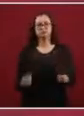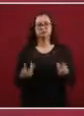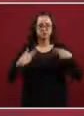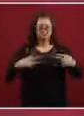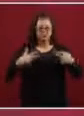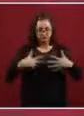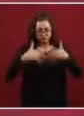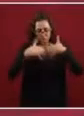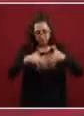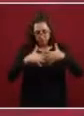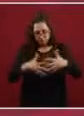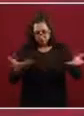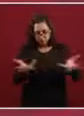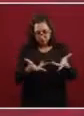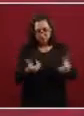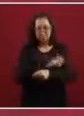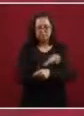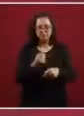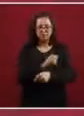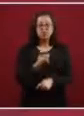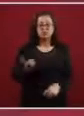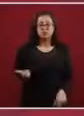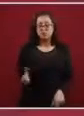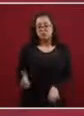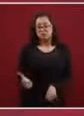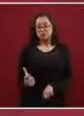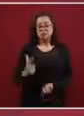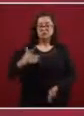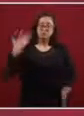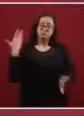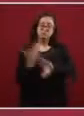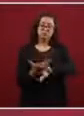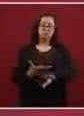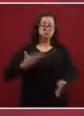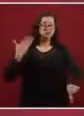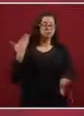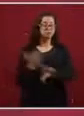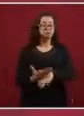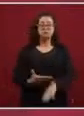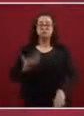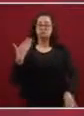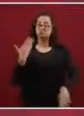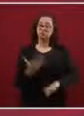fabricantes de calzado de Guanajuato, los que